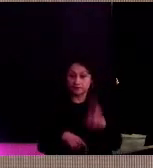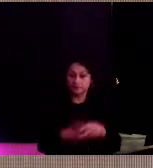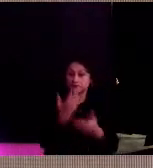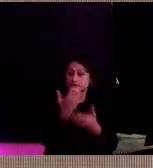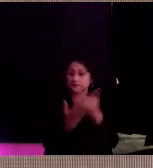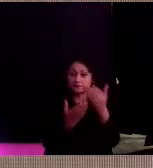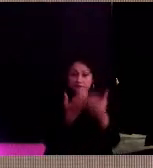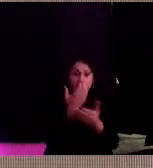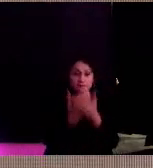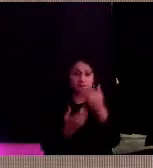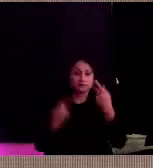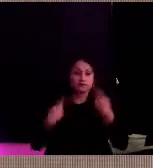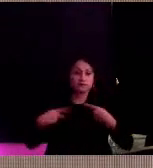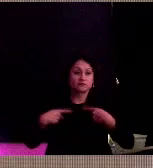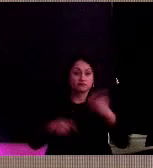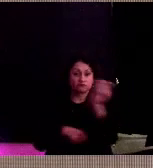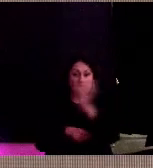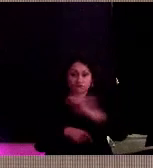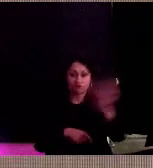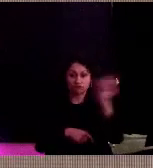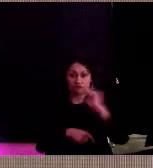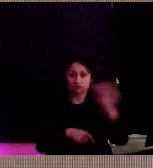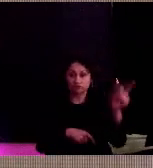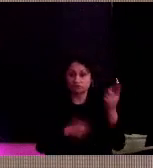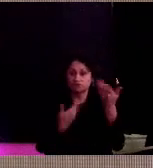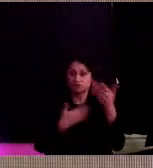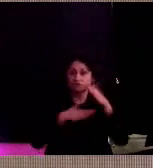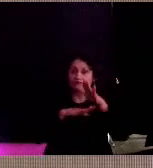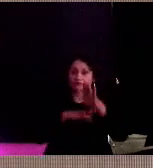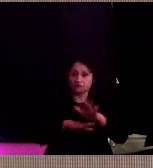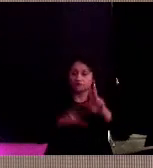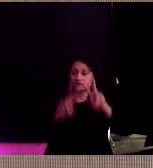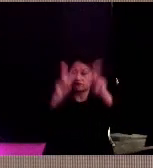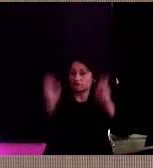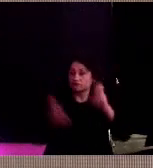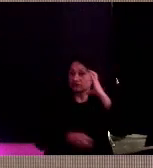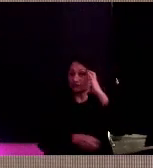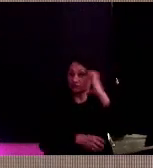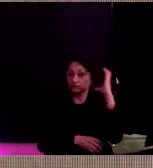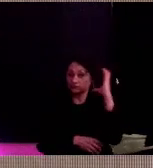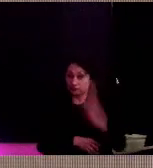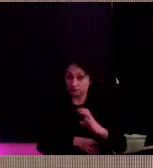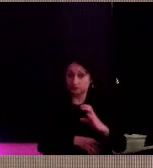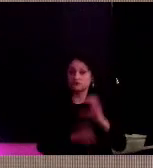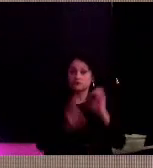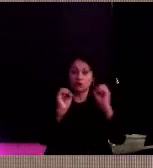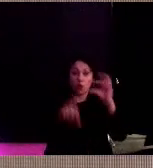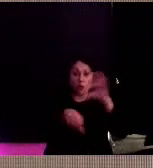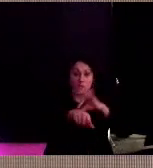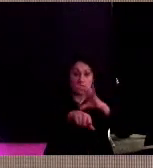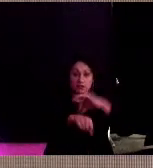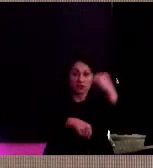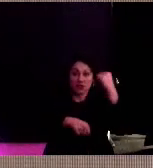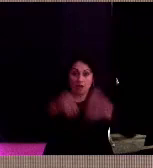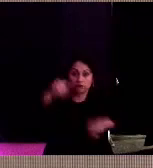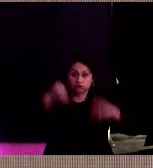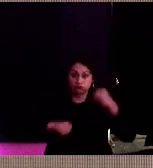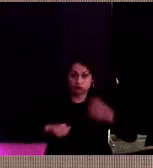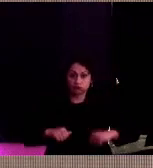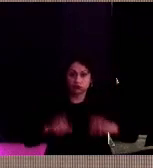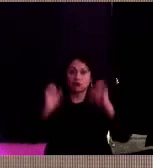las profesionistas o profesionales en criminalística, en medicina forense,